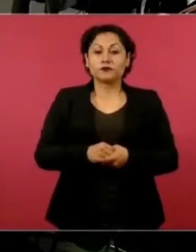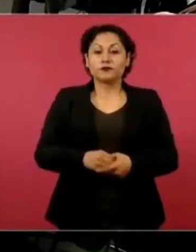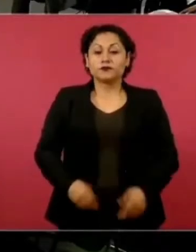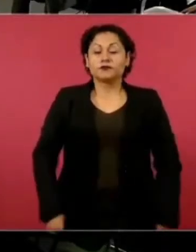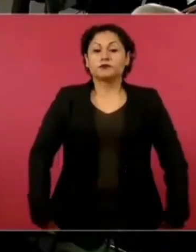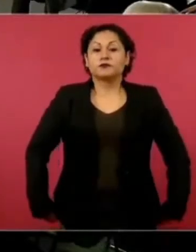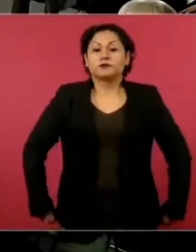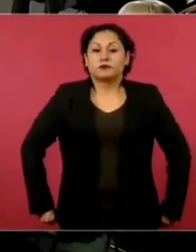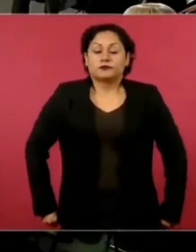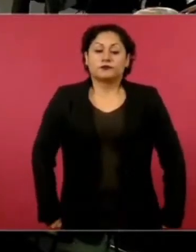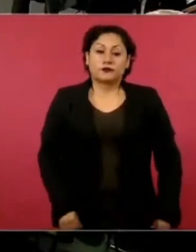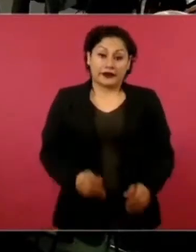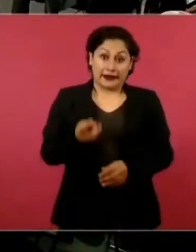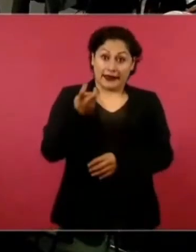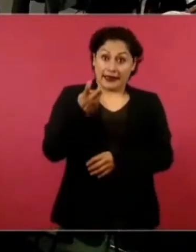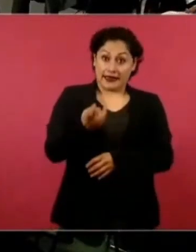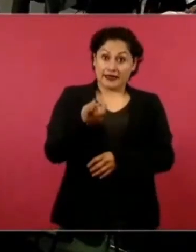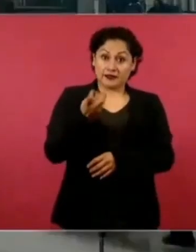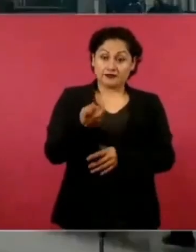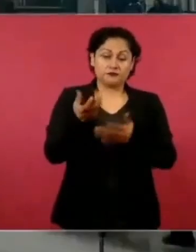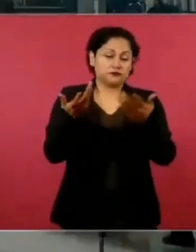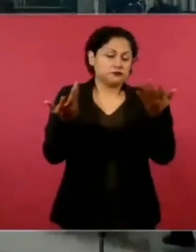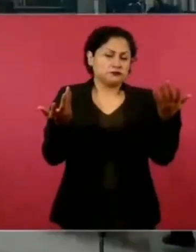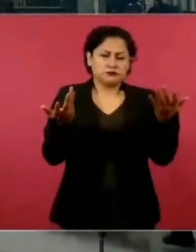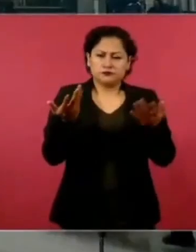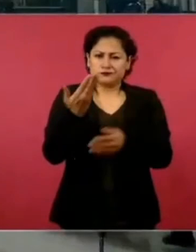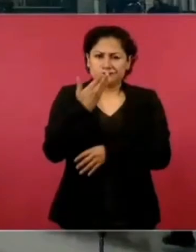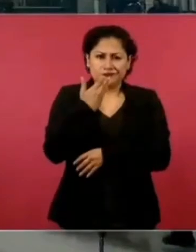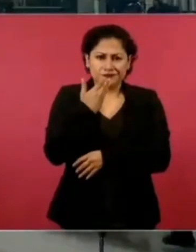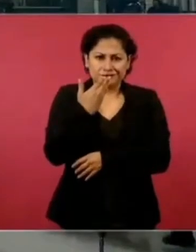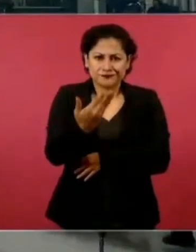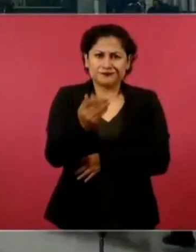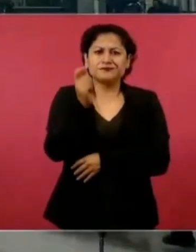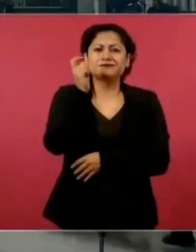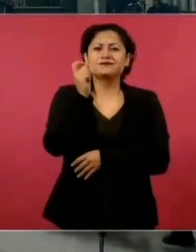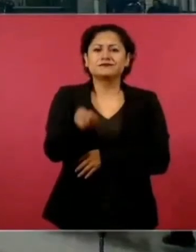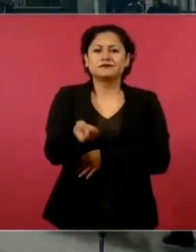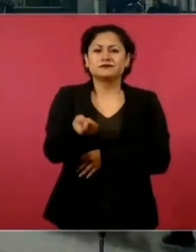Entonces son muy buenos nuestros